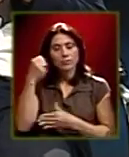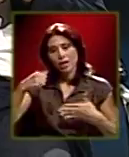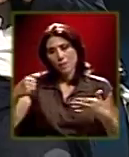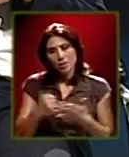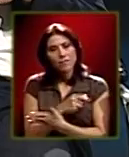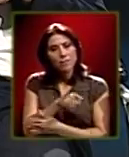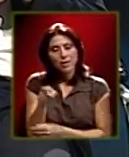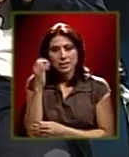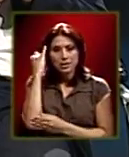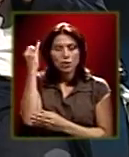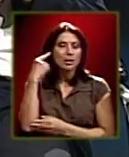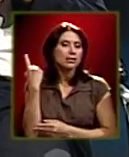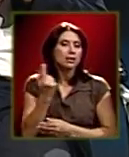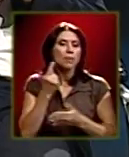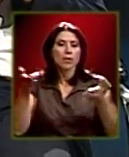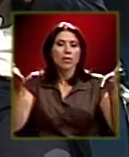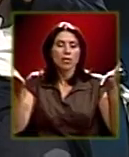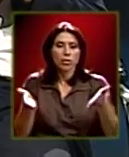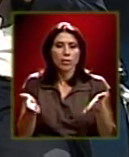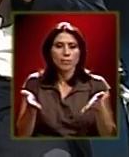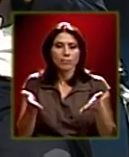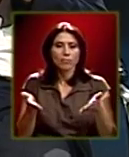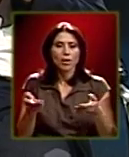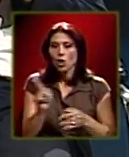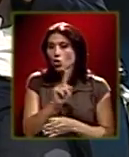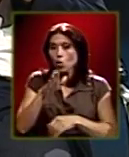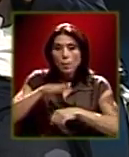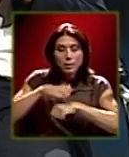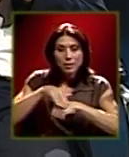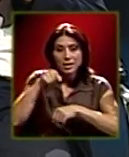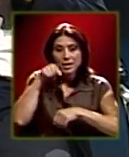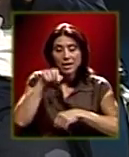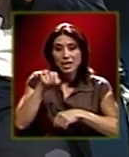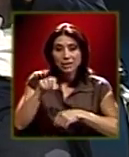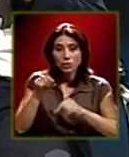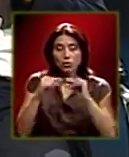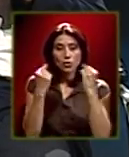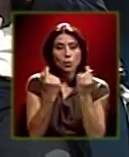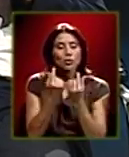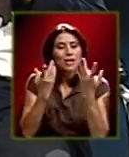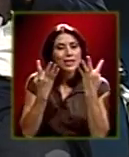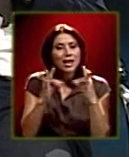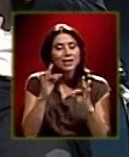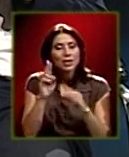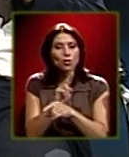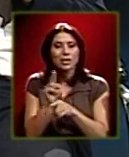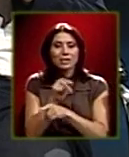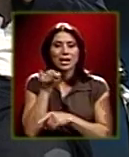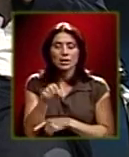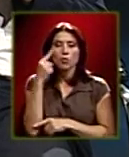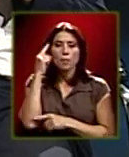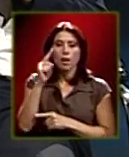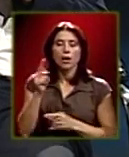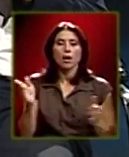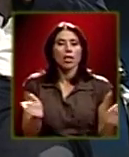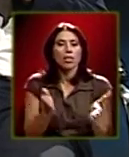presentes y siempre han estado presentes, traten de utilizar esto para generar caos en